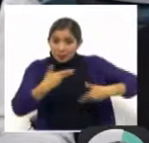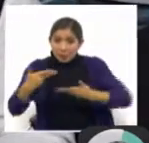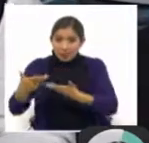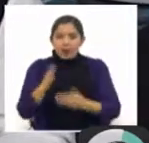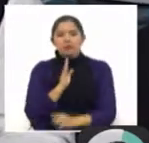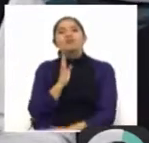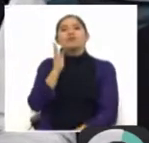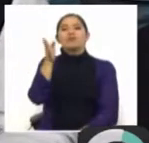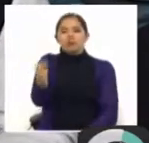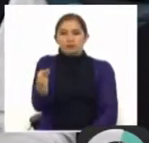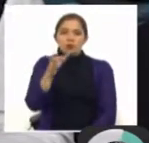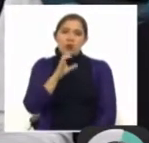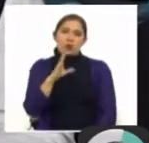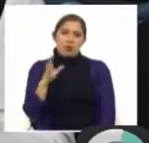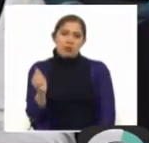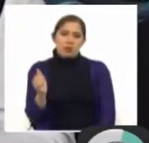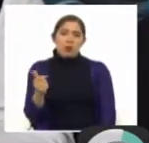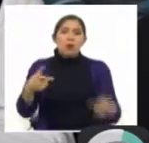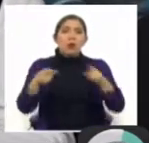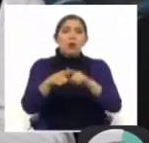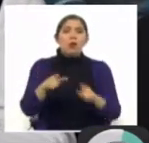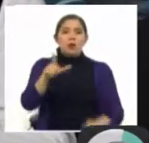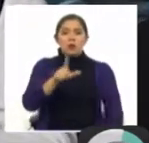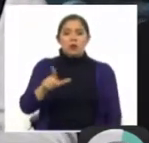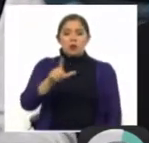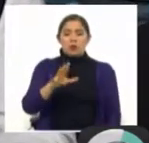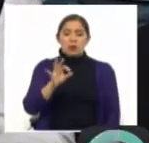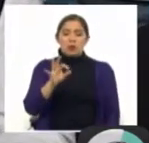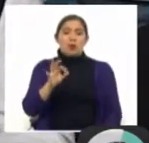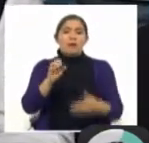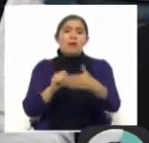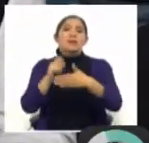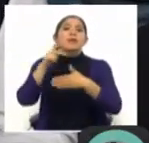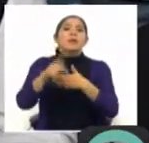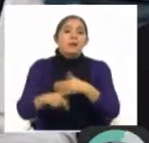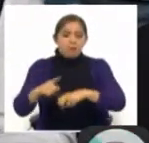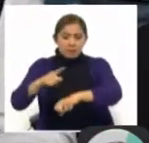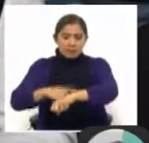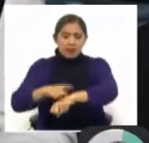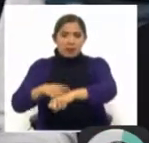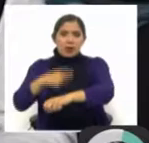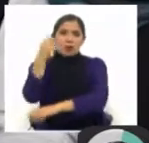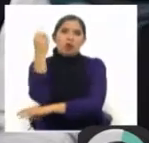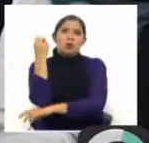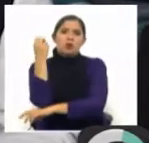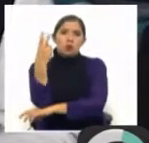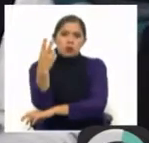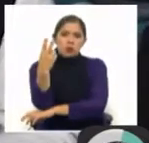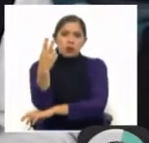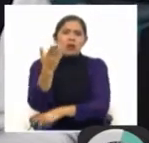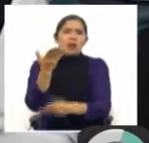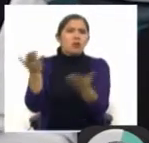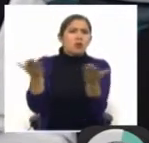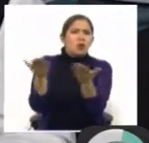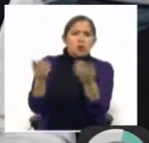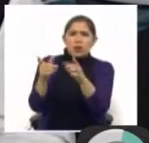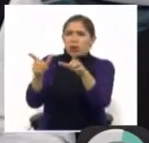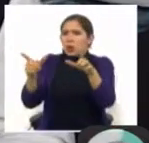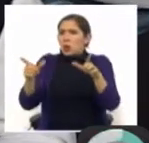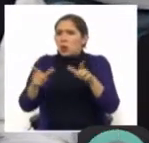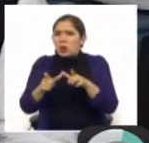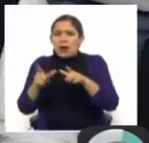Cochabamba el día lunes 9 de septiembre del presente a horas 12, en el lugar que